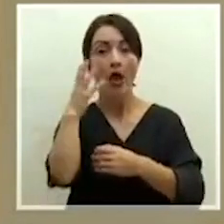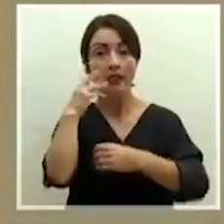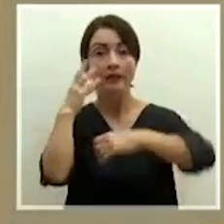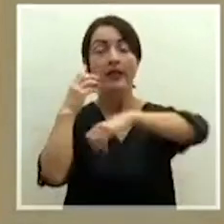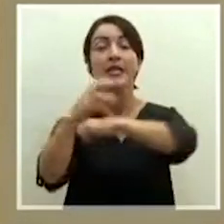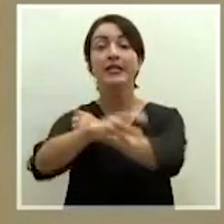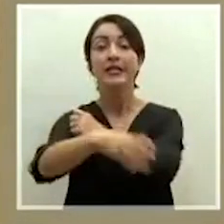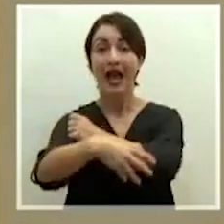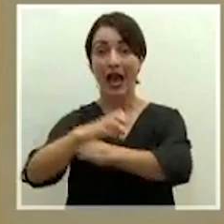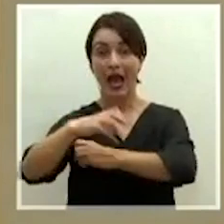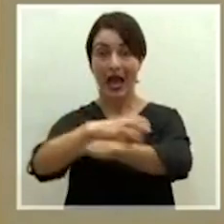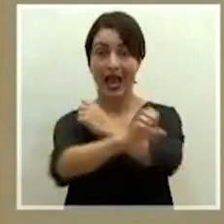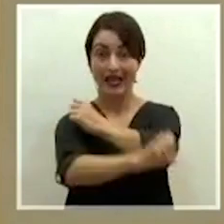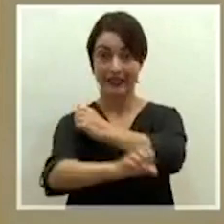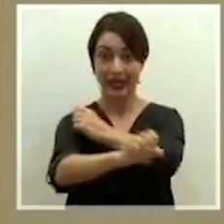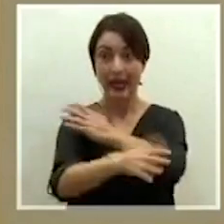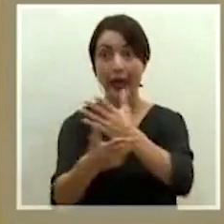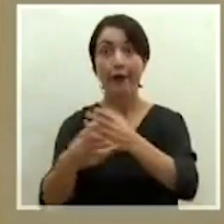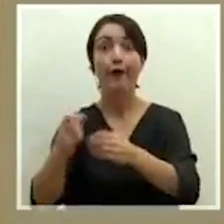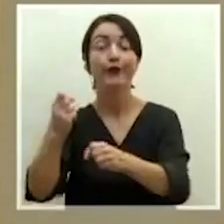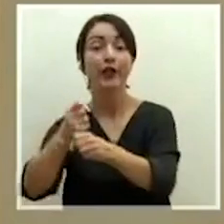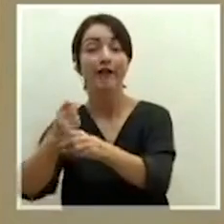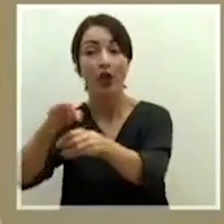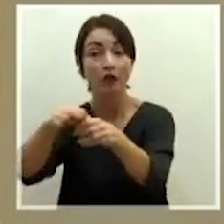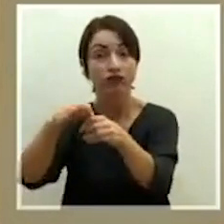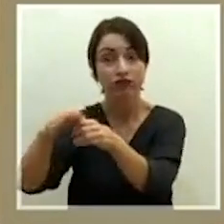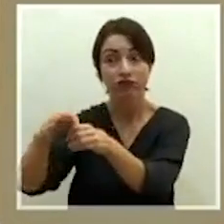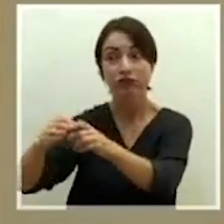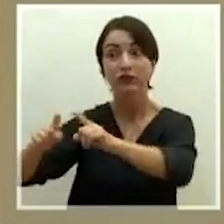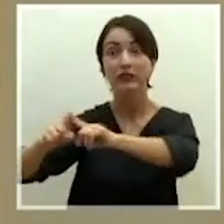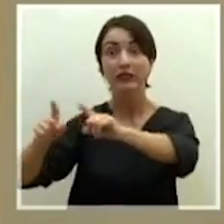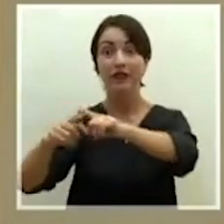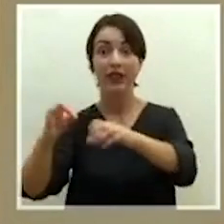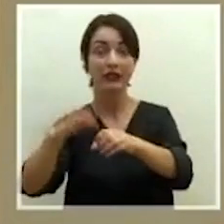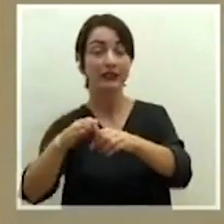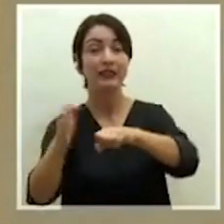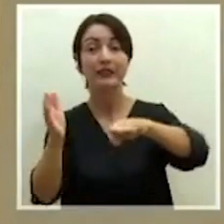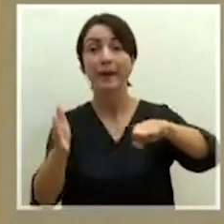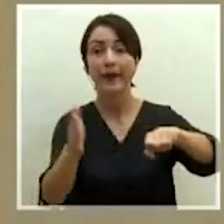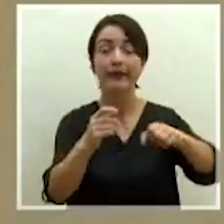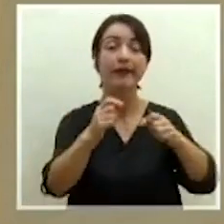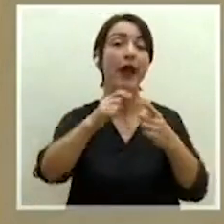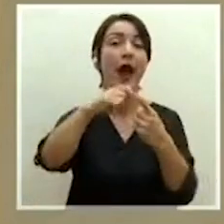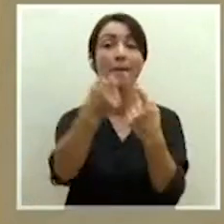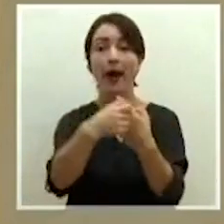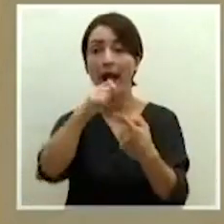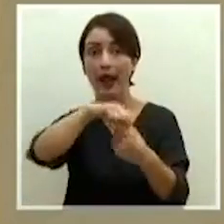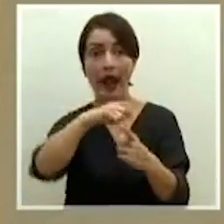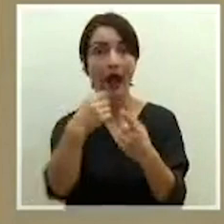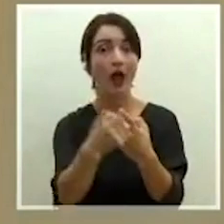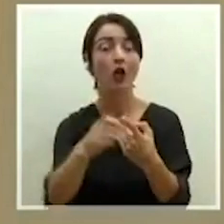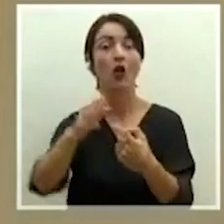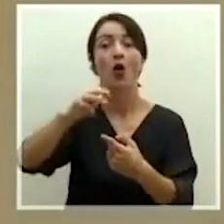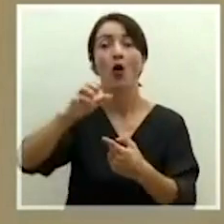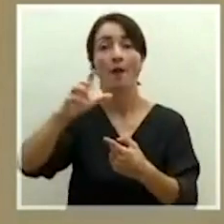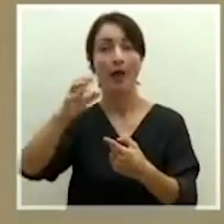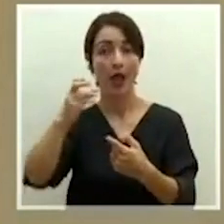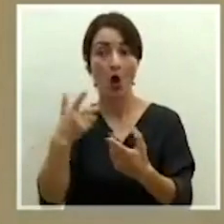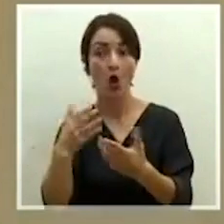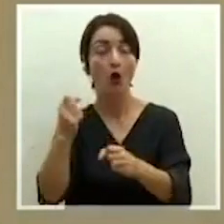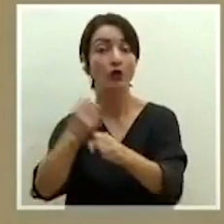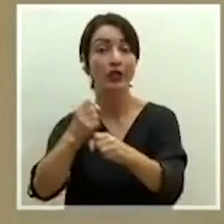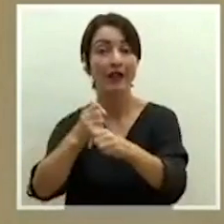trabajadores agrícolas, pueden estar trabajando en diferentes cultivos, desde la yuca, piña, banano, melón, pueden estar en la